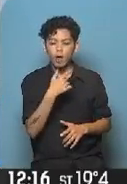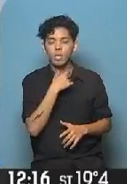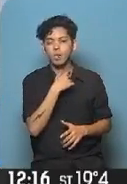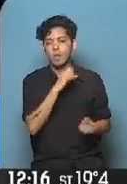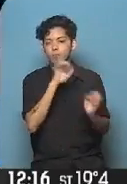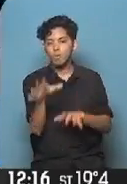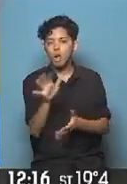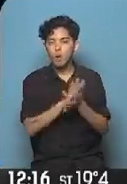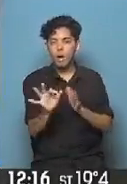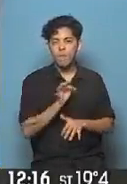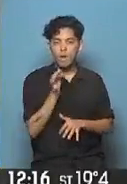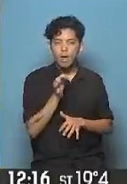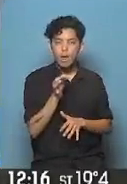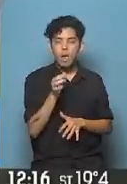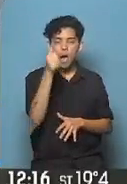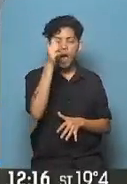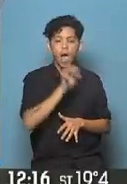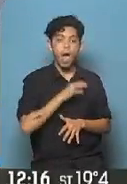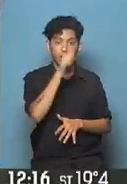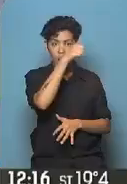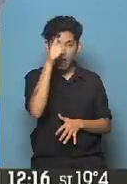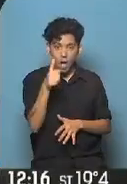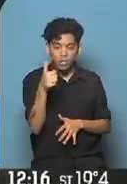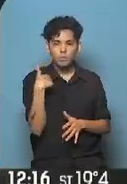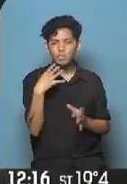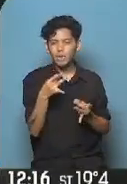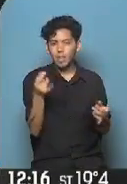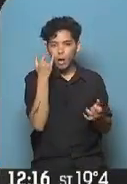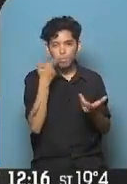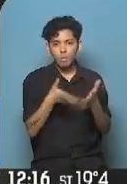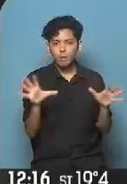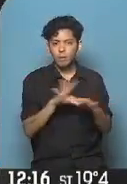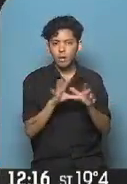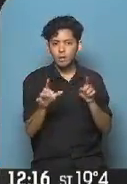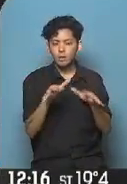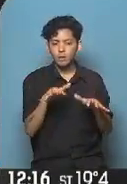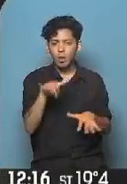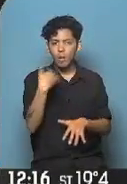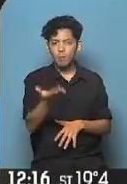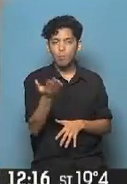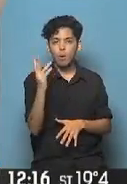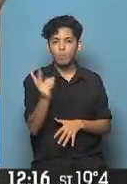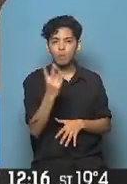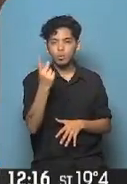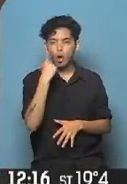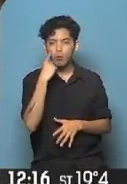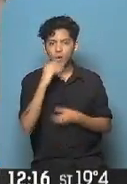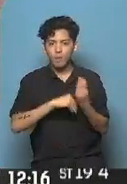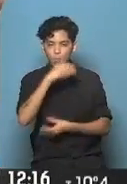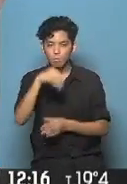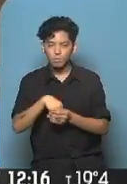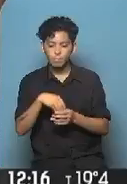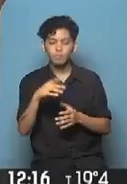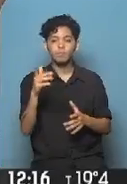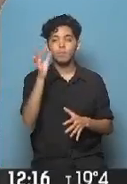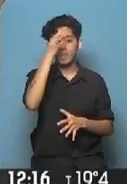año del león es una película sensible y que retrata muy bien las cosas que ocurren después de la muerte de un miembro en una familia. Teatro de guerra es